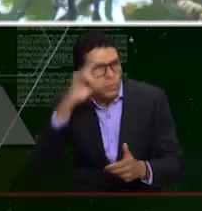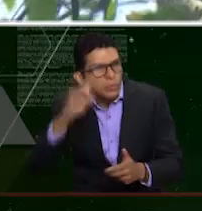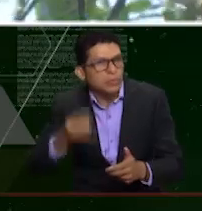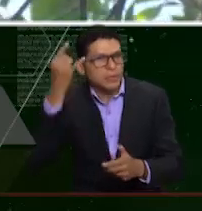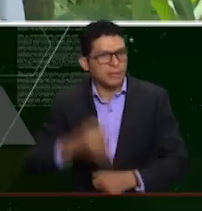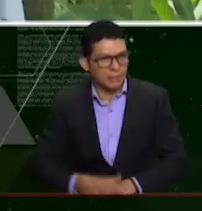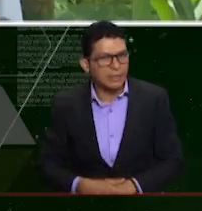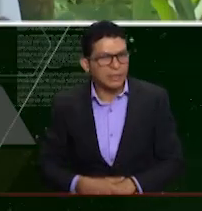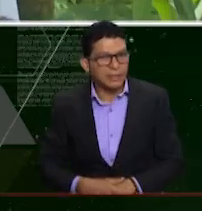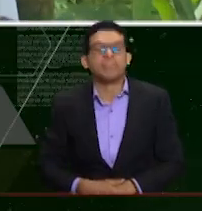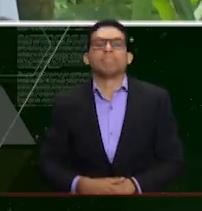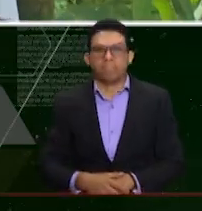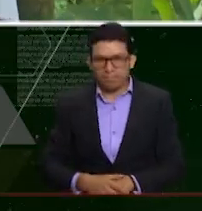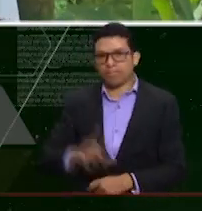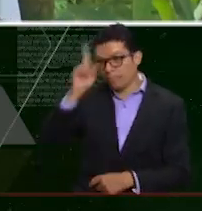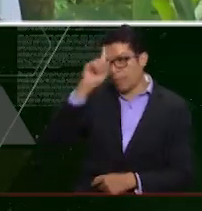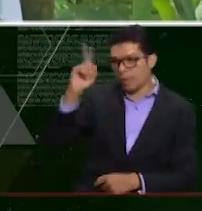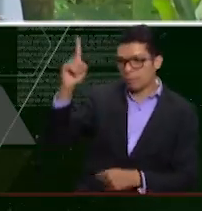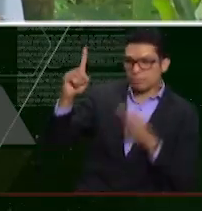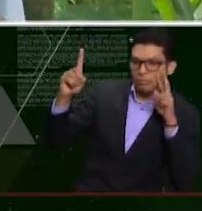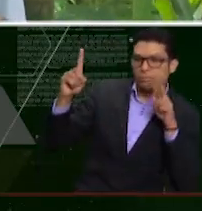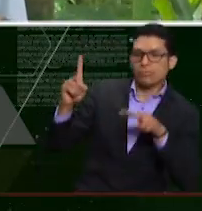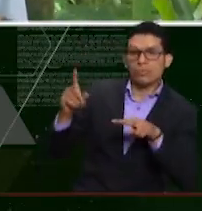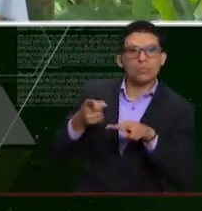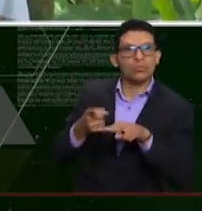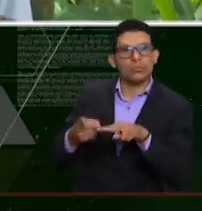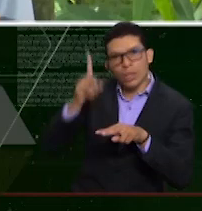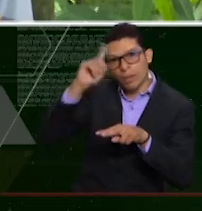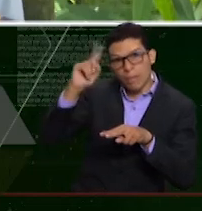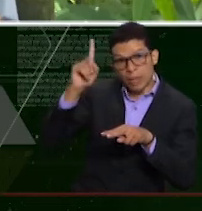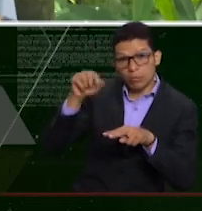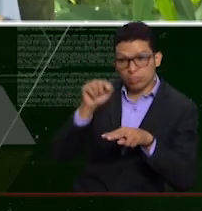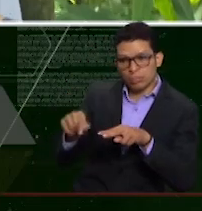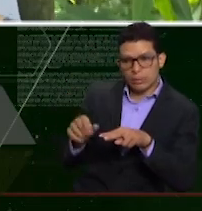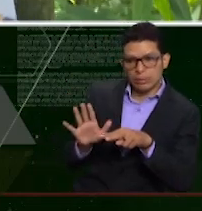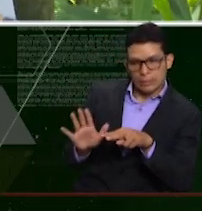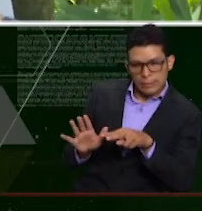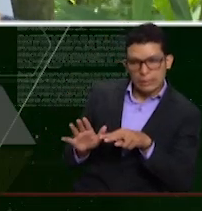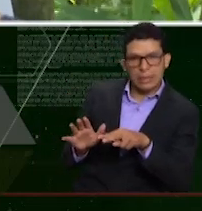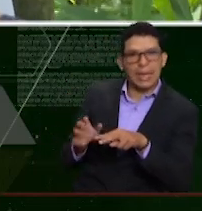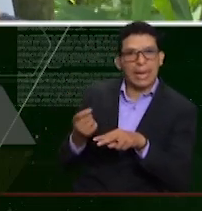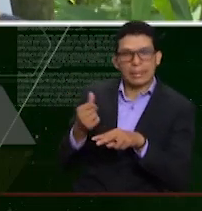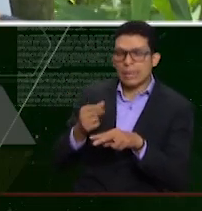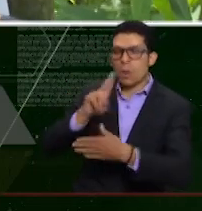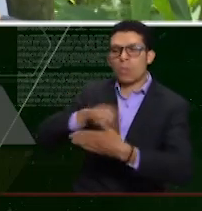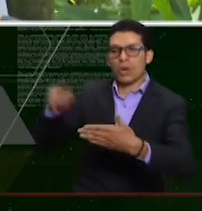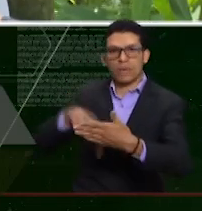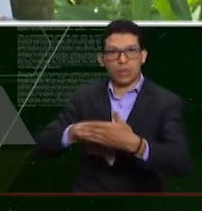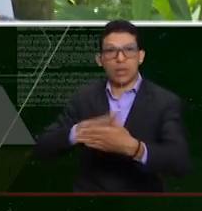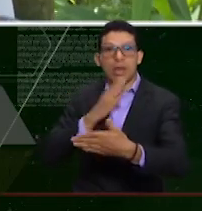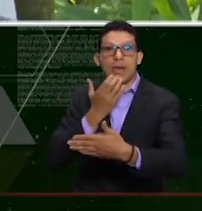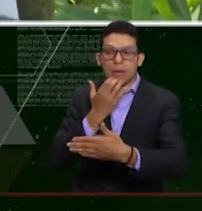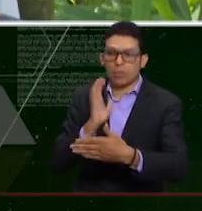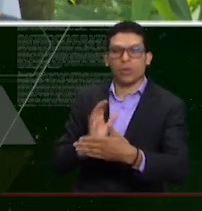en las maderas, en qué tipo de madera es, que no vaya a ser una madera que esté de una especie en veda. Por ejemplo, ecosistemas